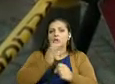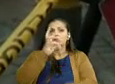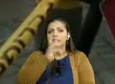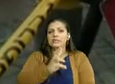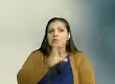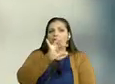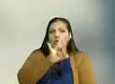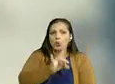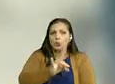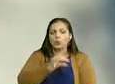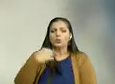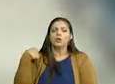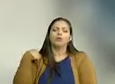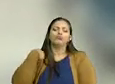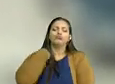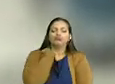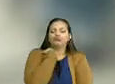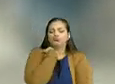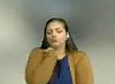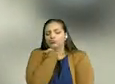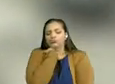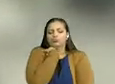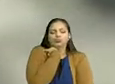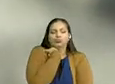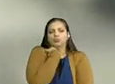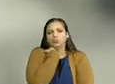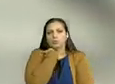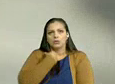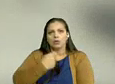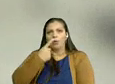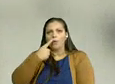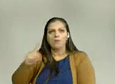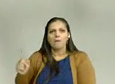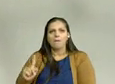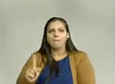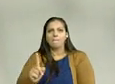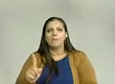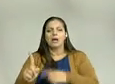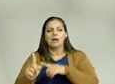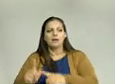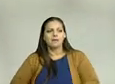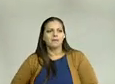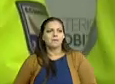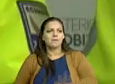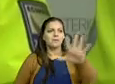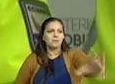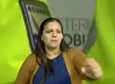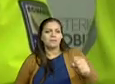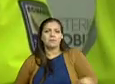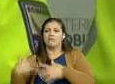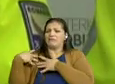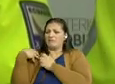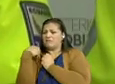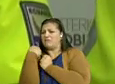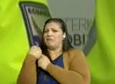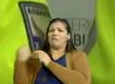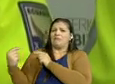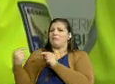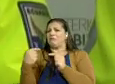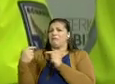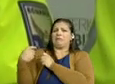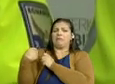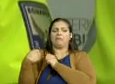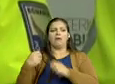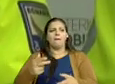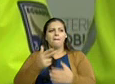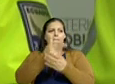señora y le propinaron 3 disparos. Un balazo fue en la cabeza. Al momento la Policía Nacional